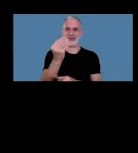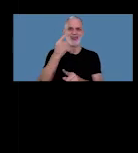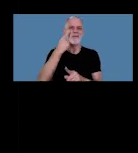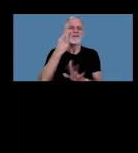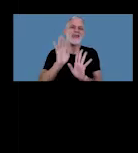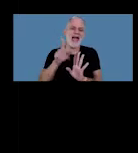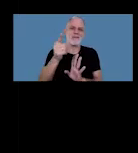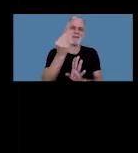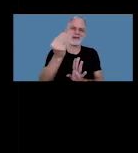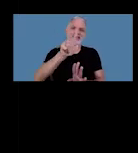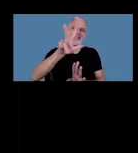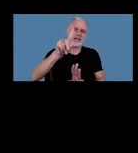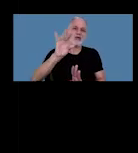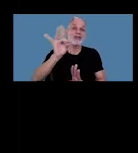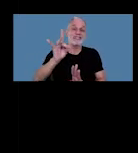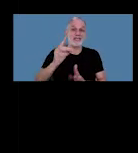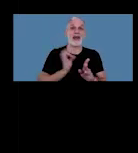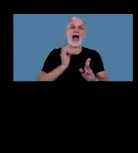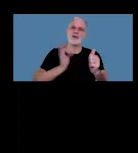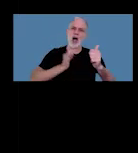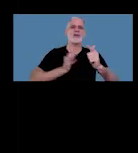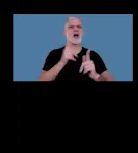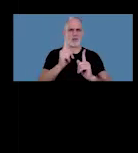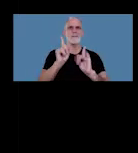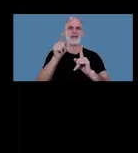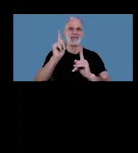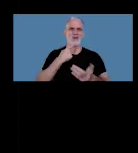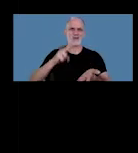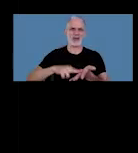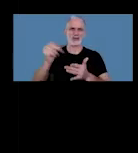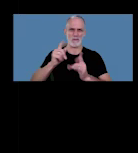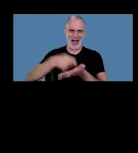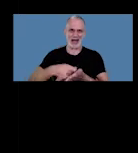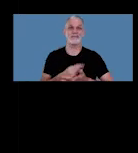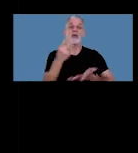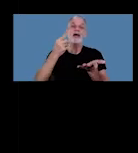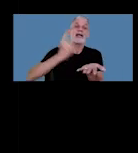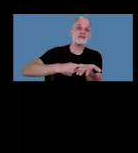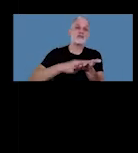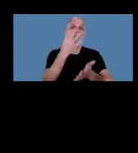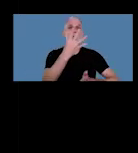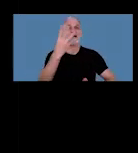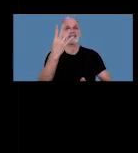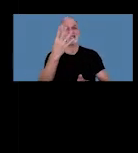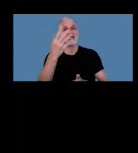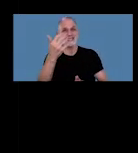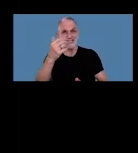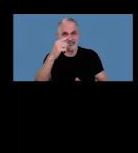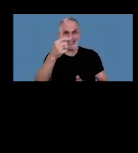de cada año. Por eso traemos a colación las resoluciones 4673,